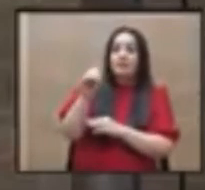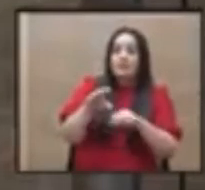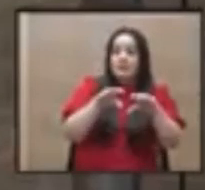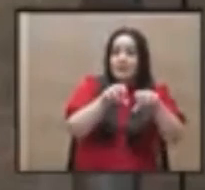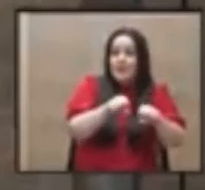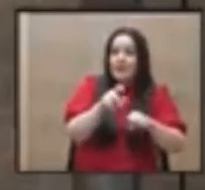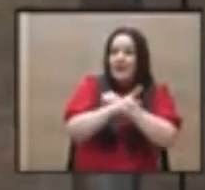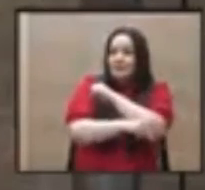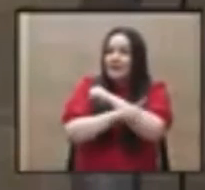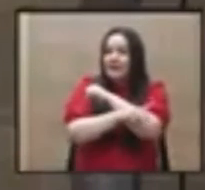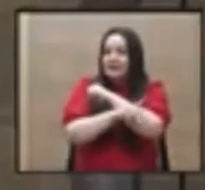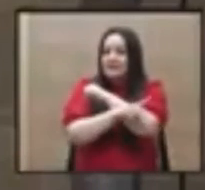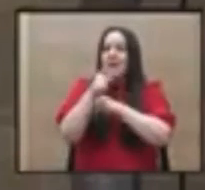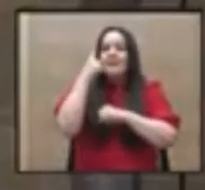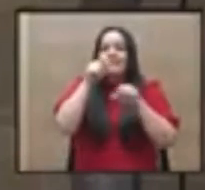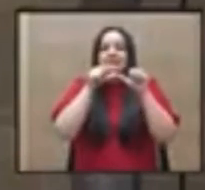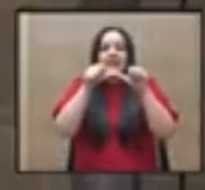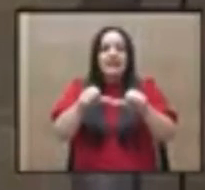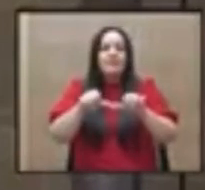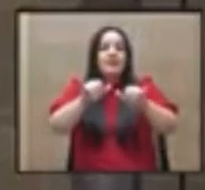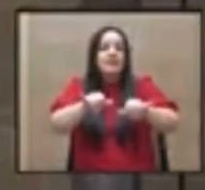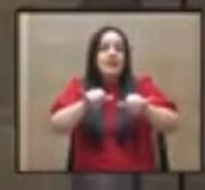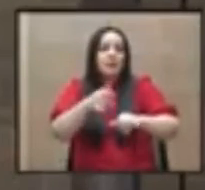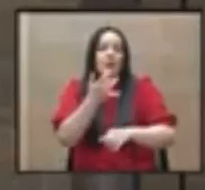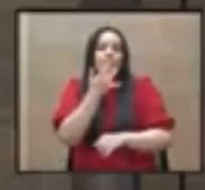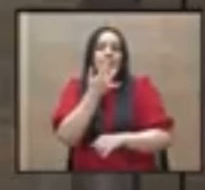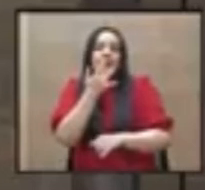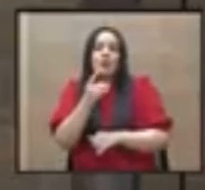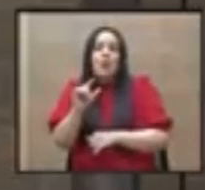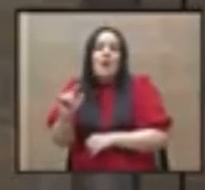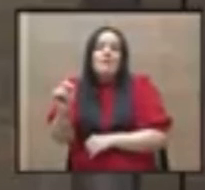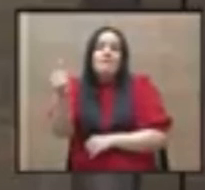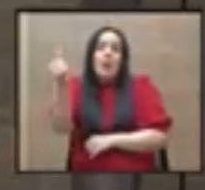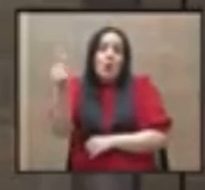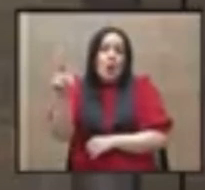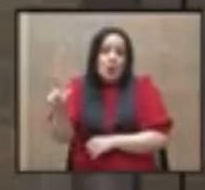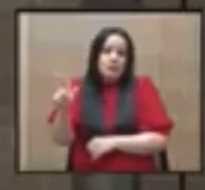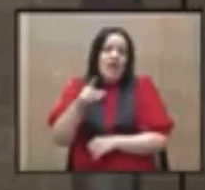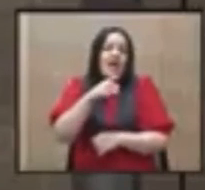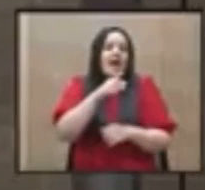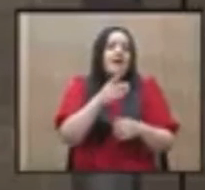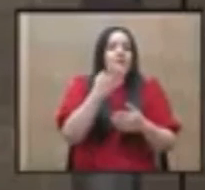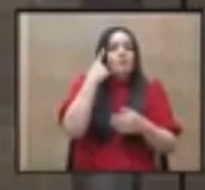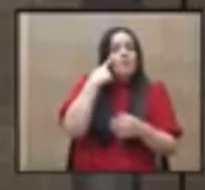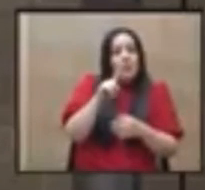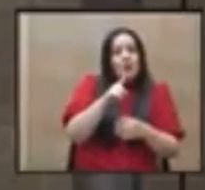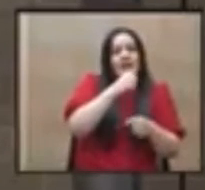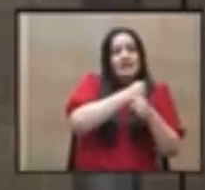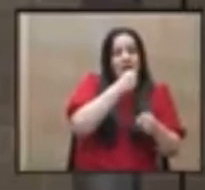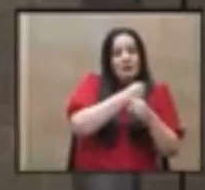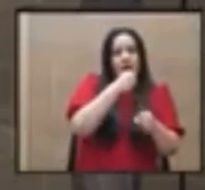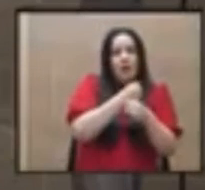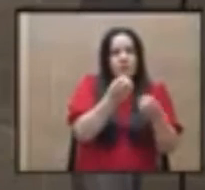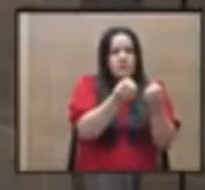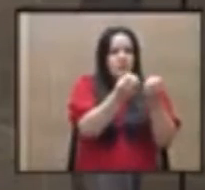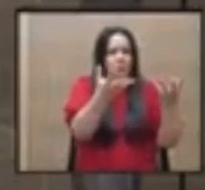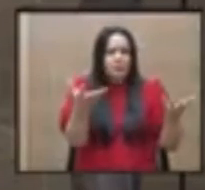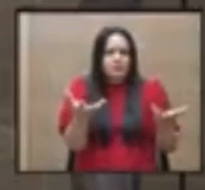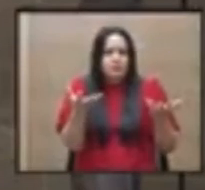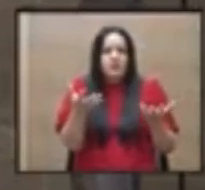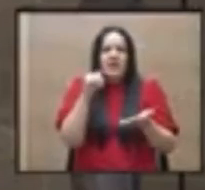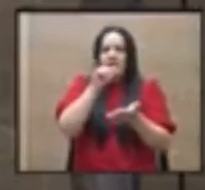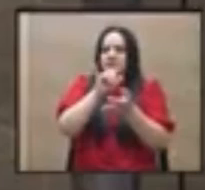los privilegios de unos pocos a costa del trabajo de muchos. Simplemente esto